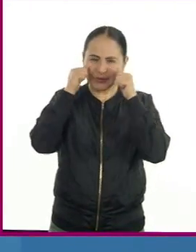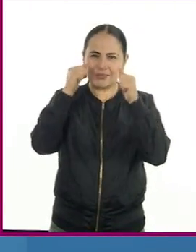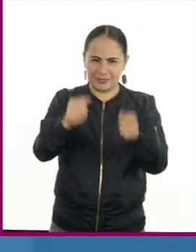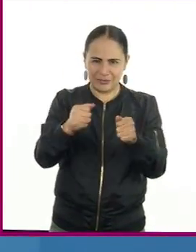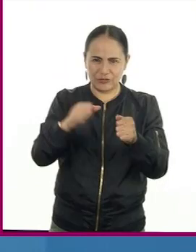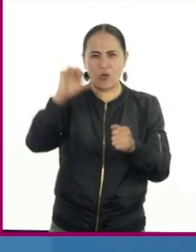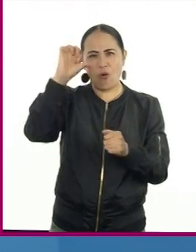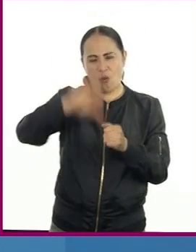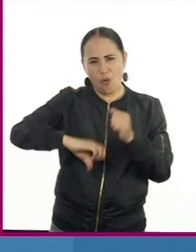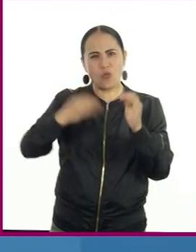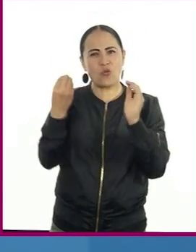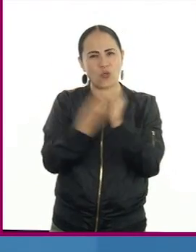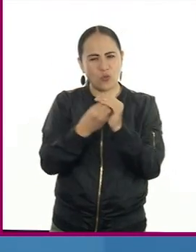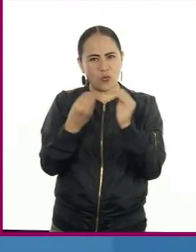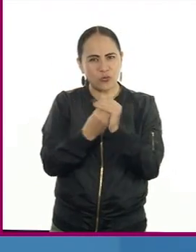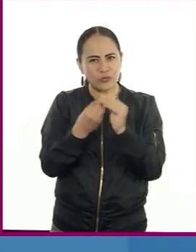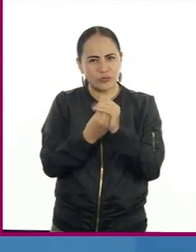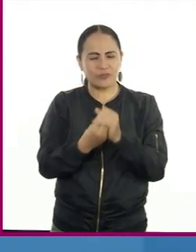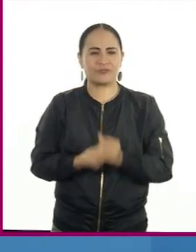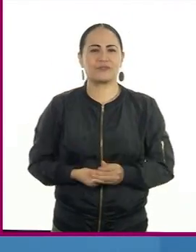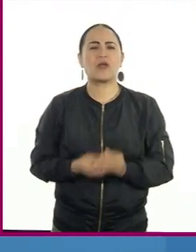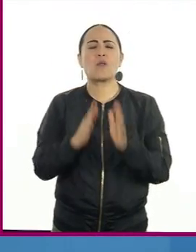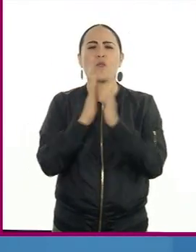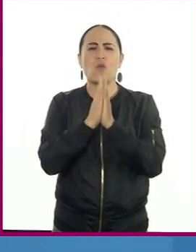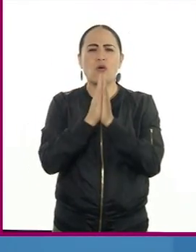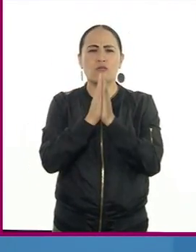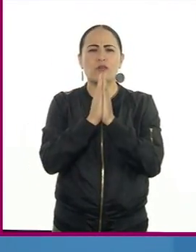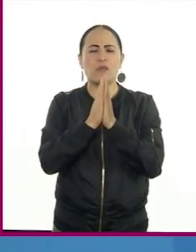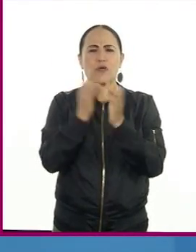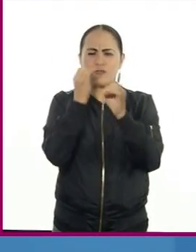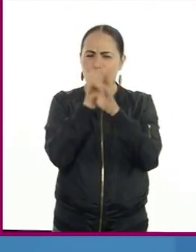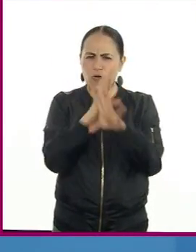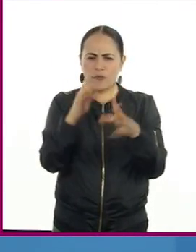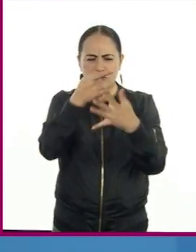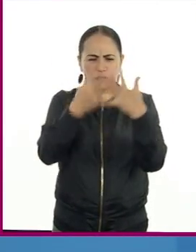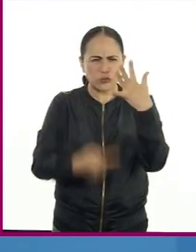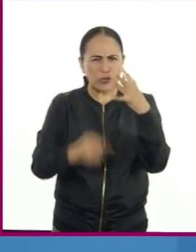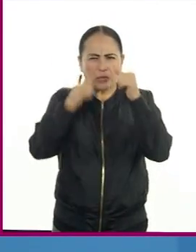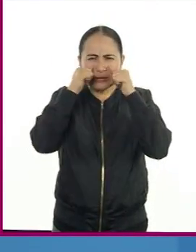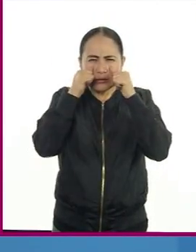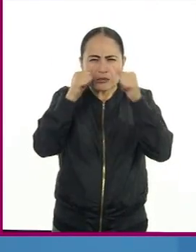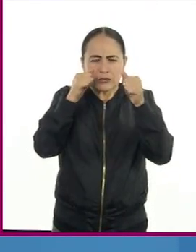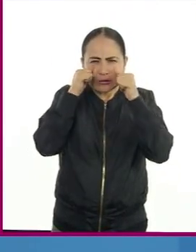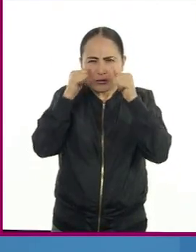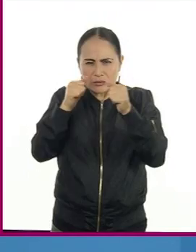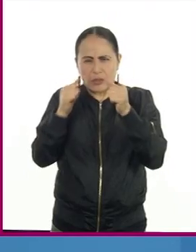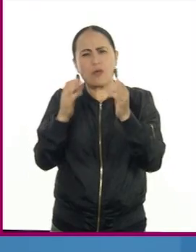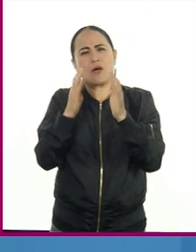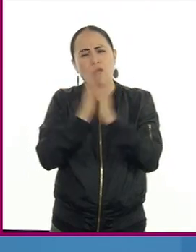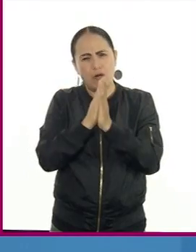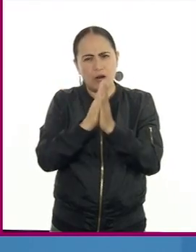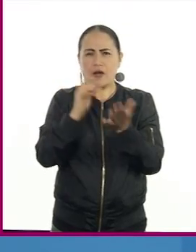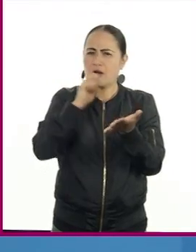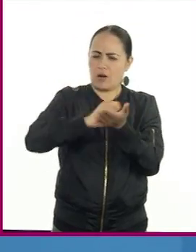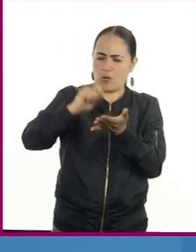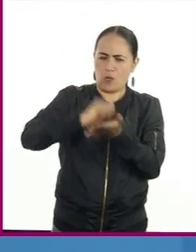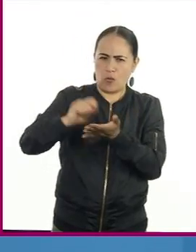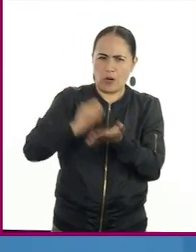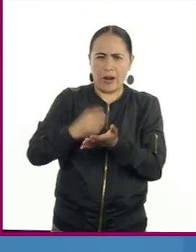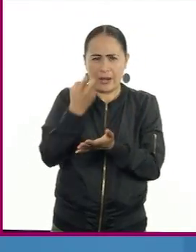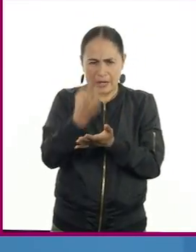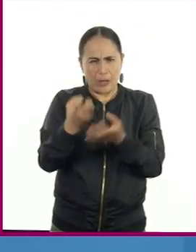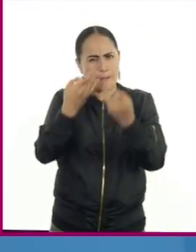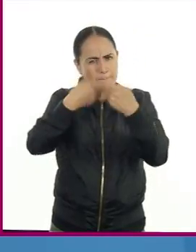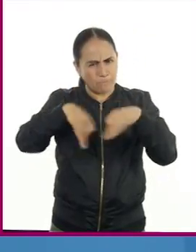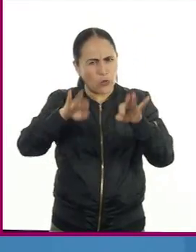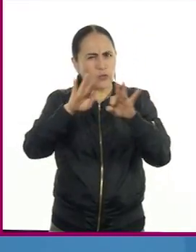la sesión y les pido que presten atención a la información. Les recuerdo tomar nota de lo que consideren